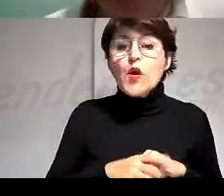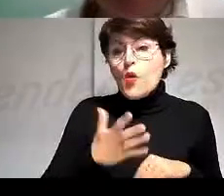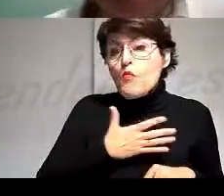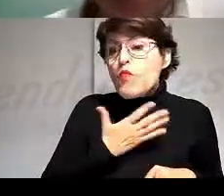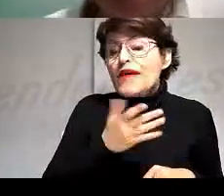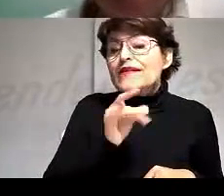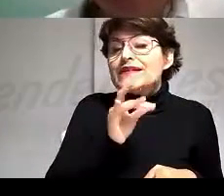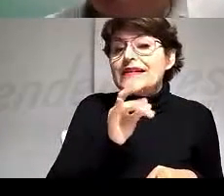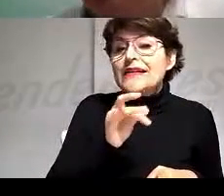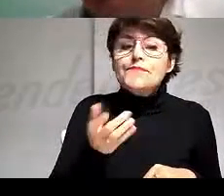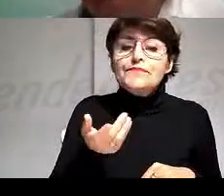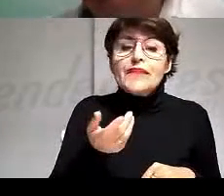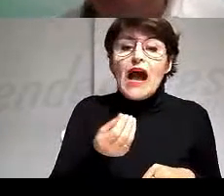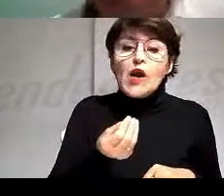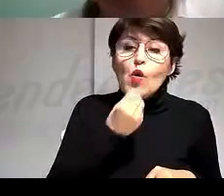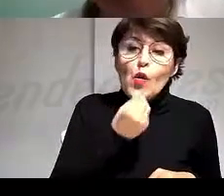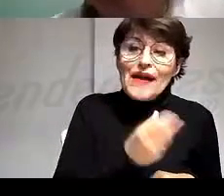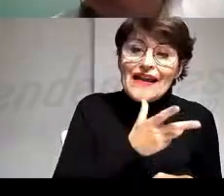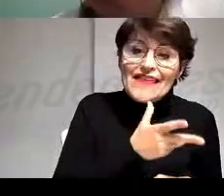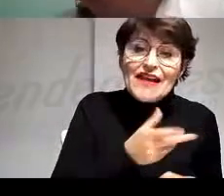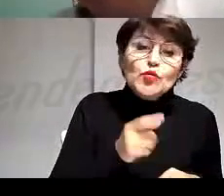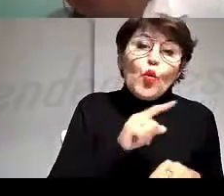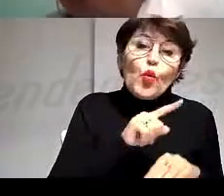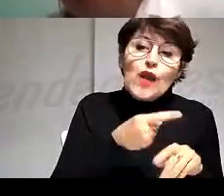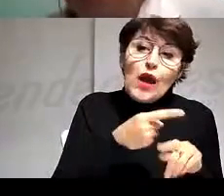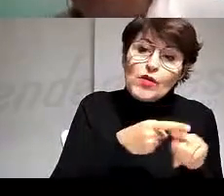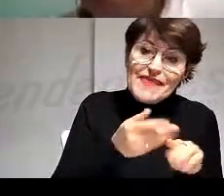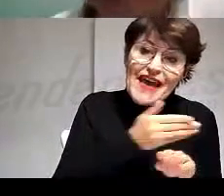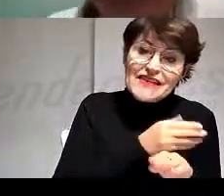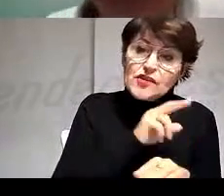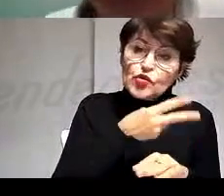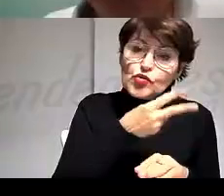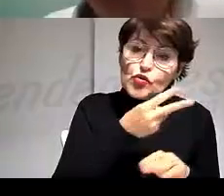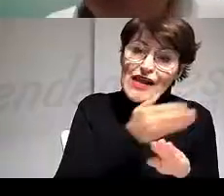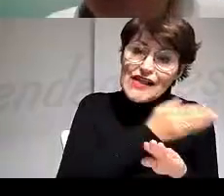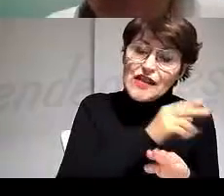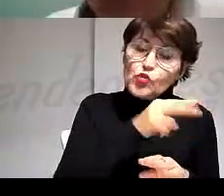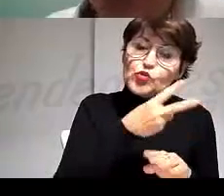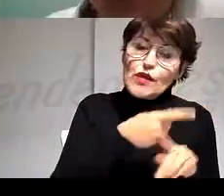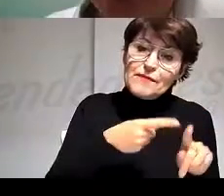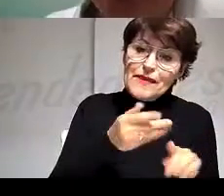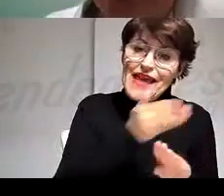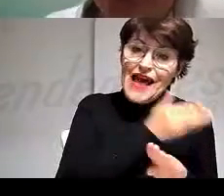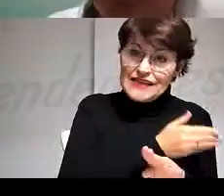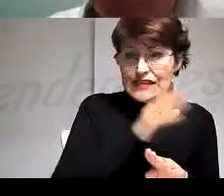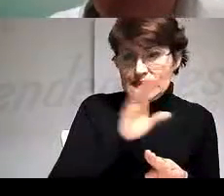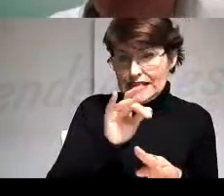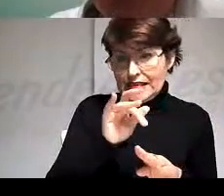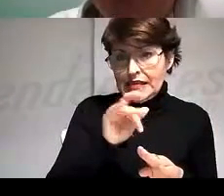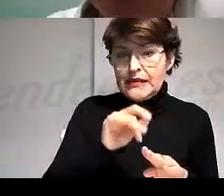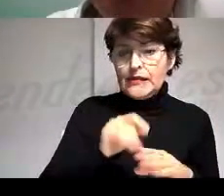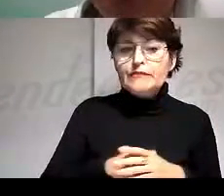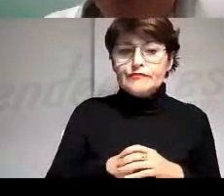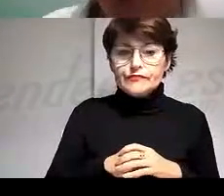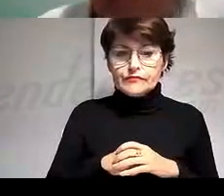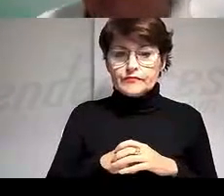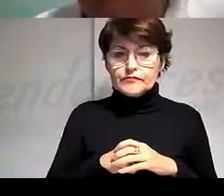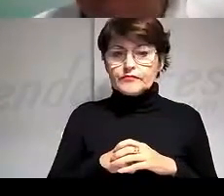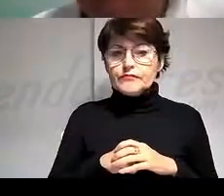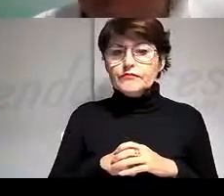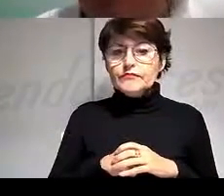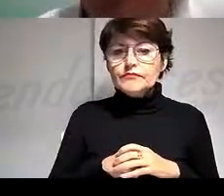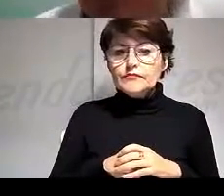carbono pues a partir de la hora y media, 2 horas, 2 horas y media de ejercicio físico. Ahí sí que interesa sobrecargar un poco, pues